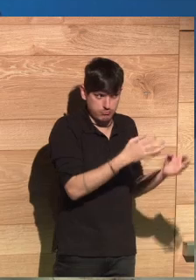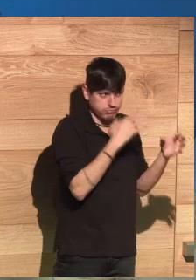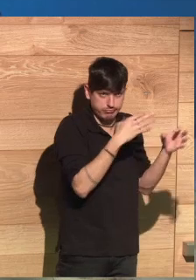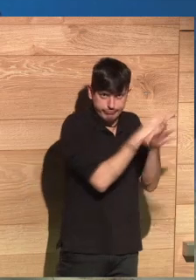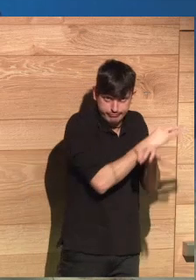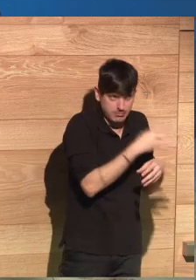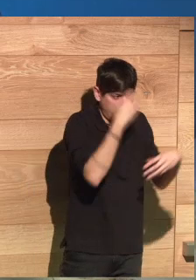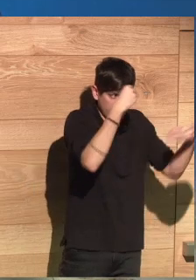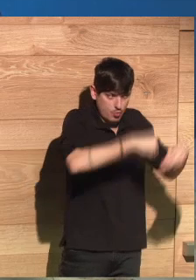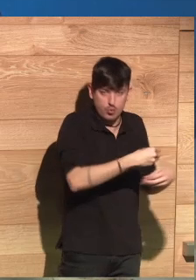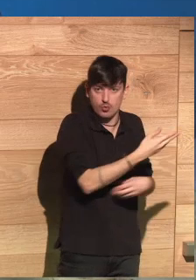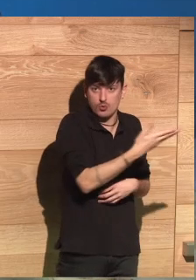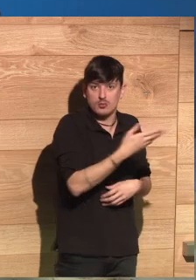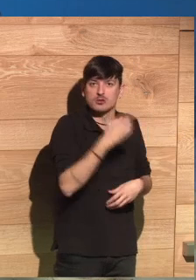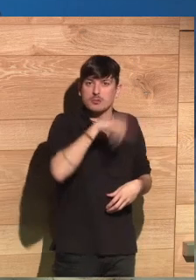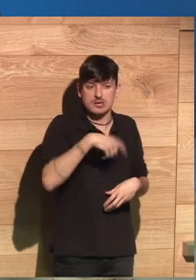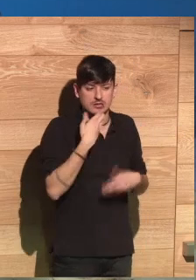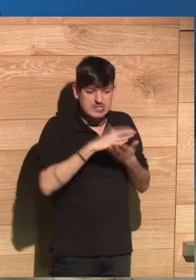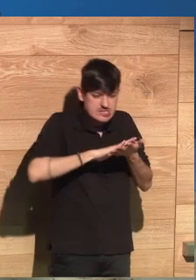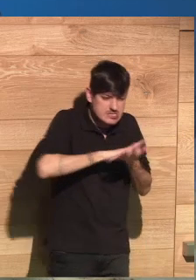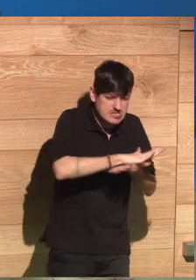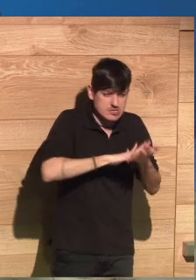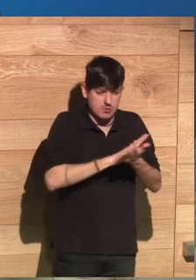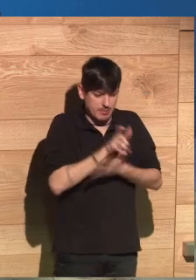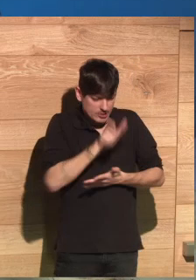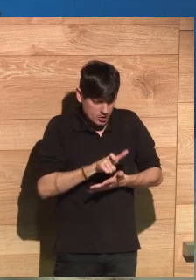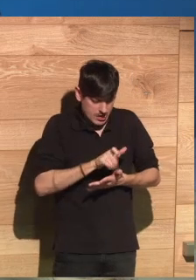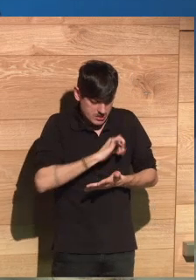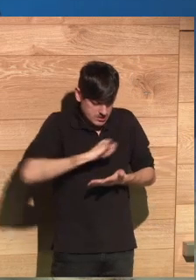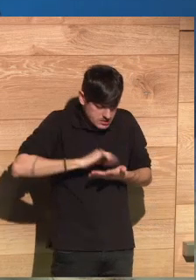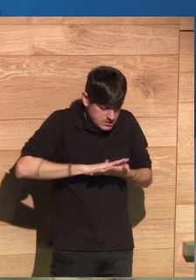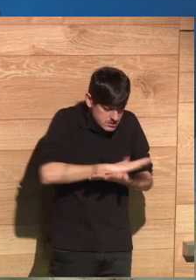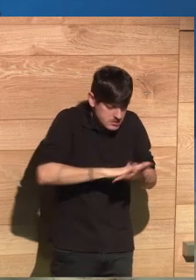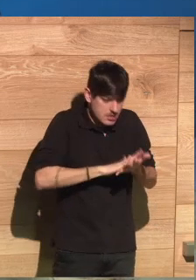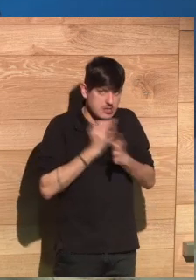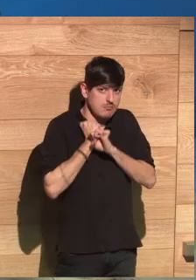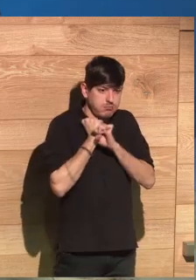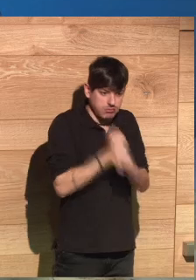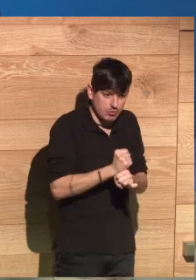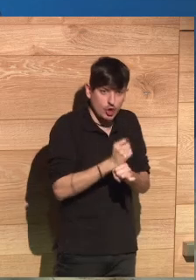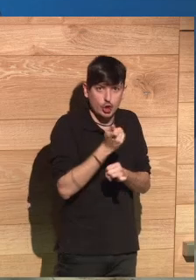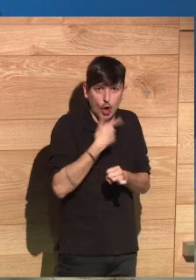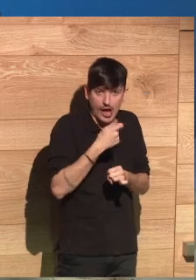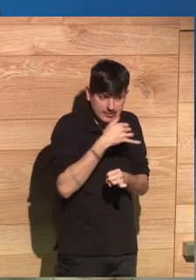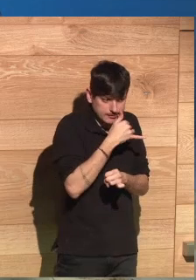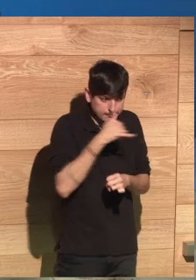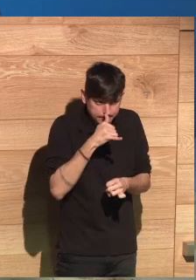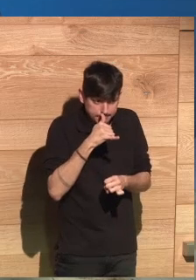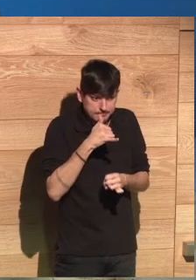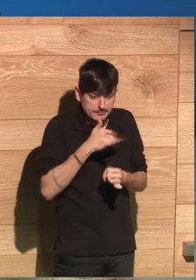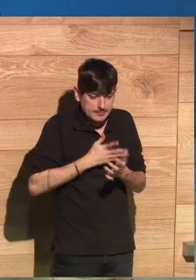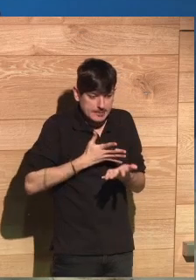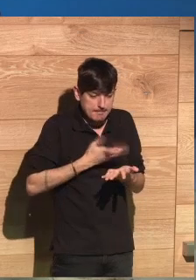yo, por ejemplo, pues la destrucción de una persona que se ha enganchado a las drogas y para pagarse su drogadicción